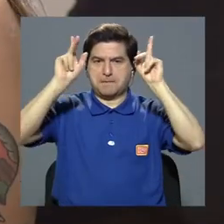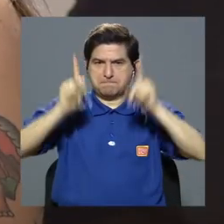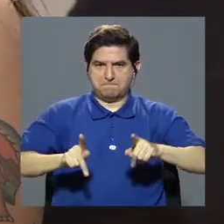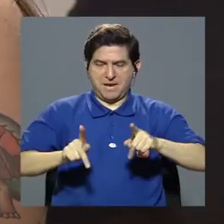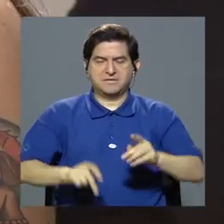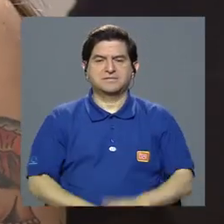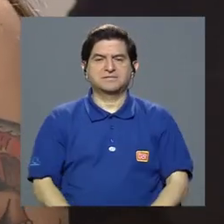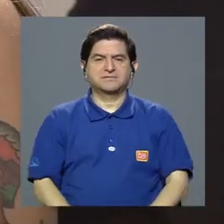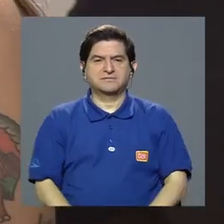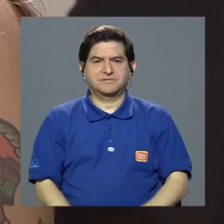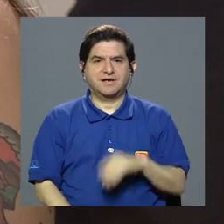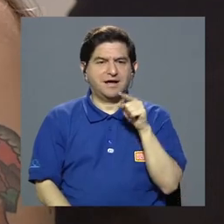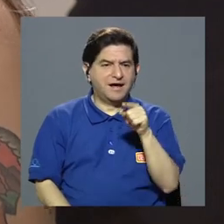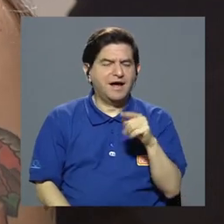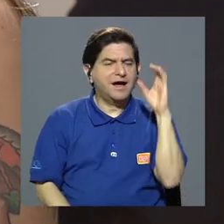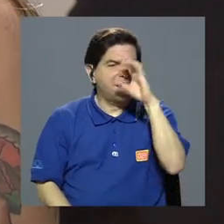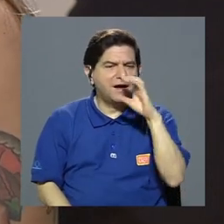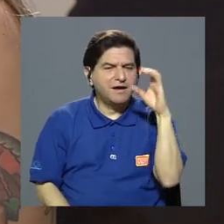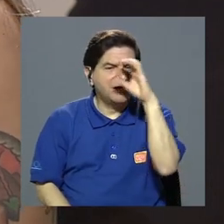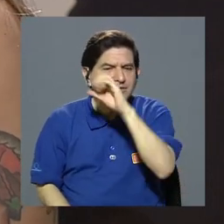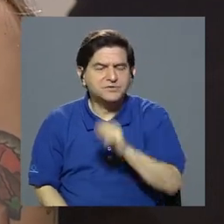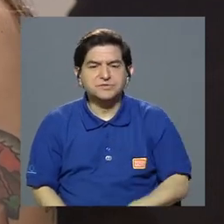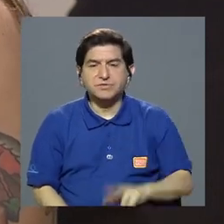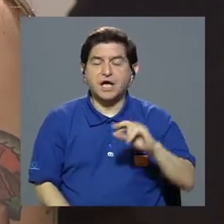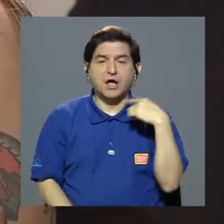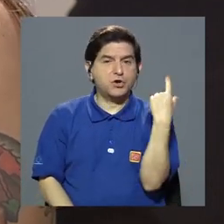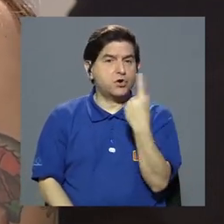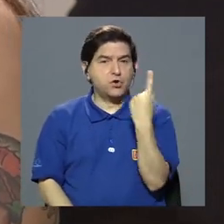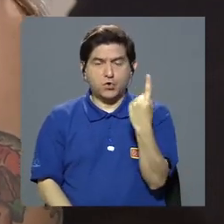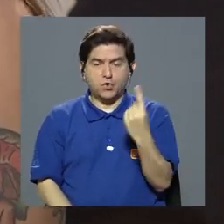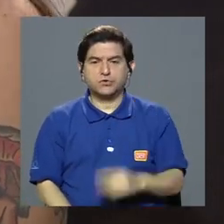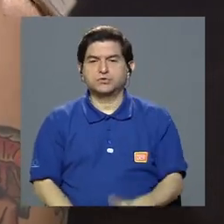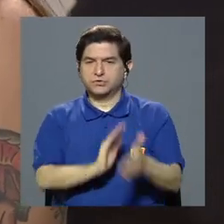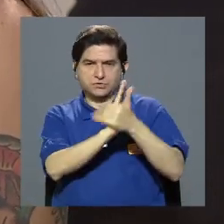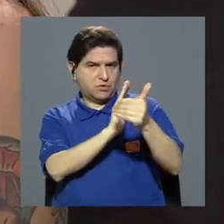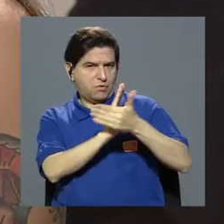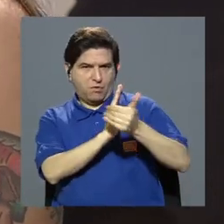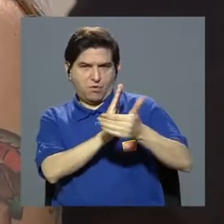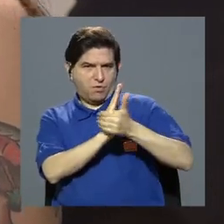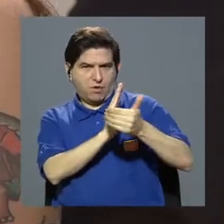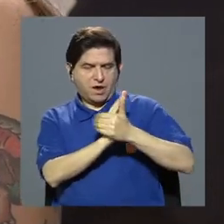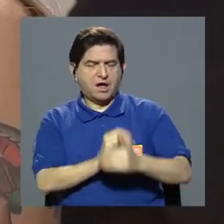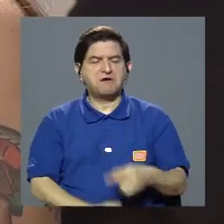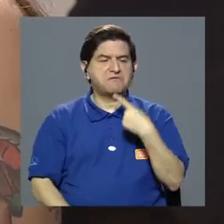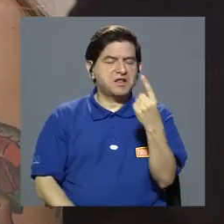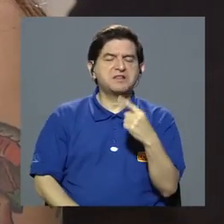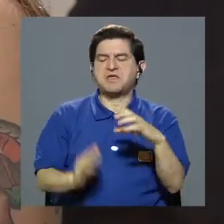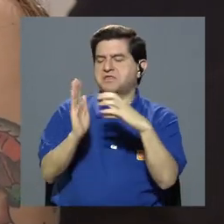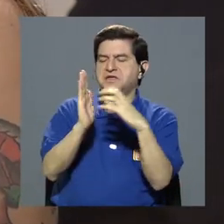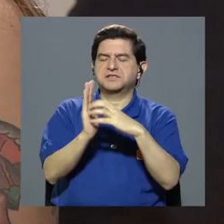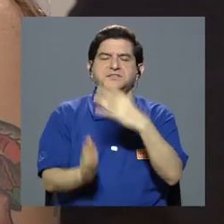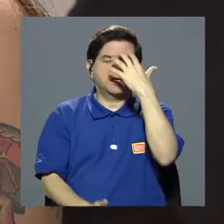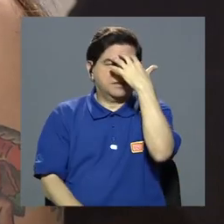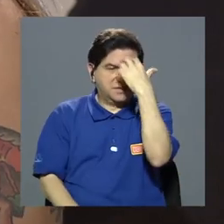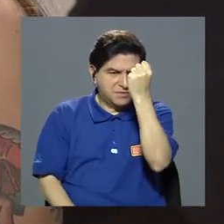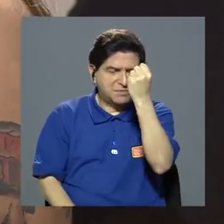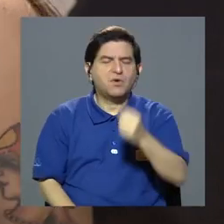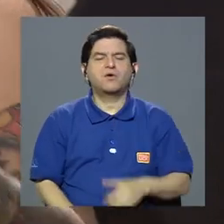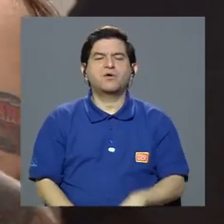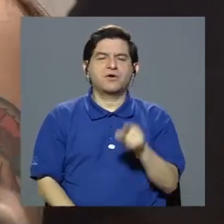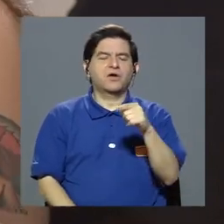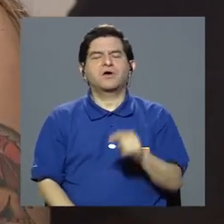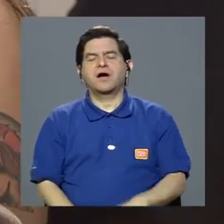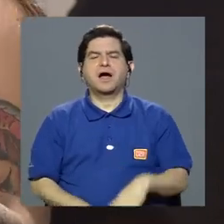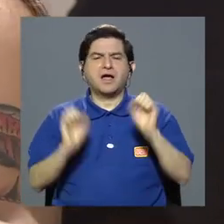como una persona que pudiéramos entonces cuando buscamos esa persona no sólo la buscamos para que fuera capaz de pues decir el guión memorizar y